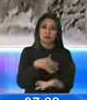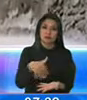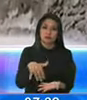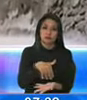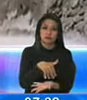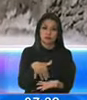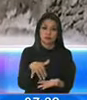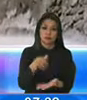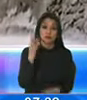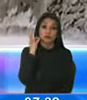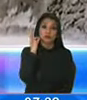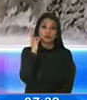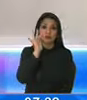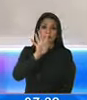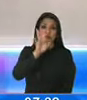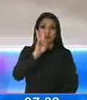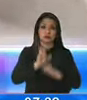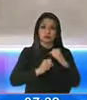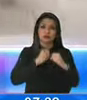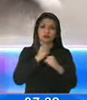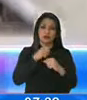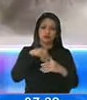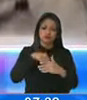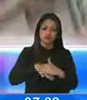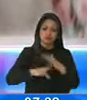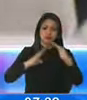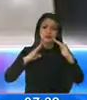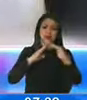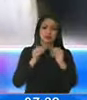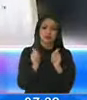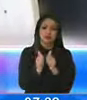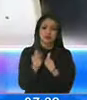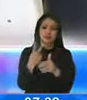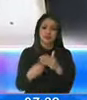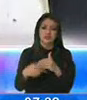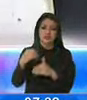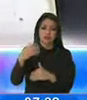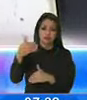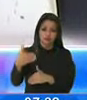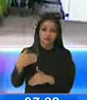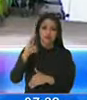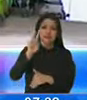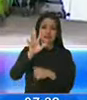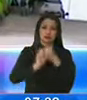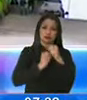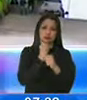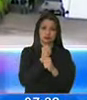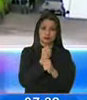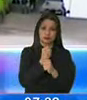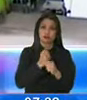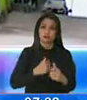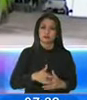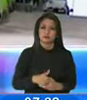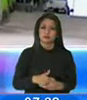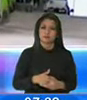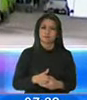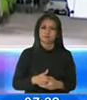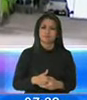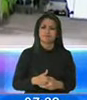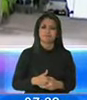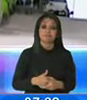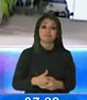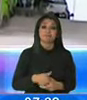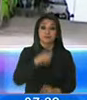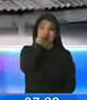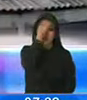La ciudadana de 52 años vivía junto a uno de sus hijos de 25. El crimen habría ocurrido a la madrugada